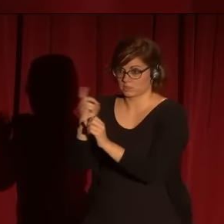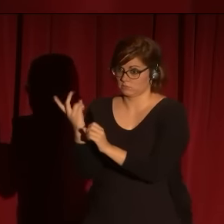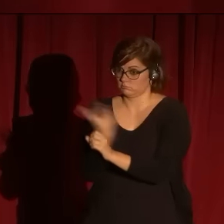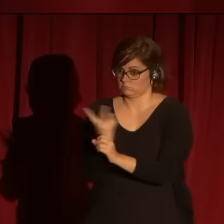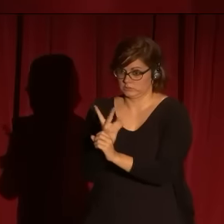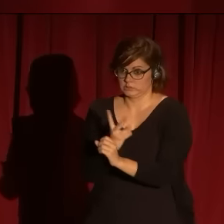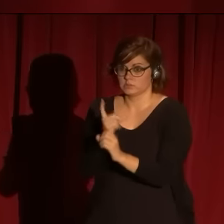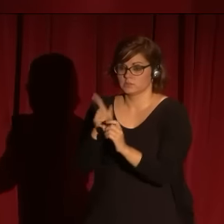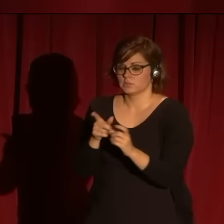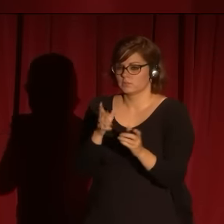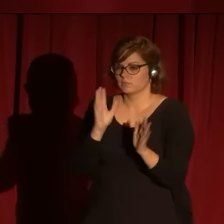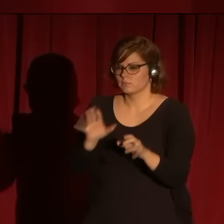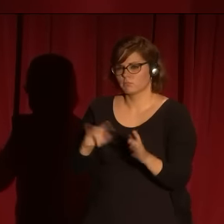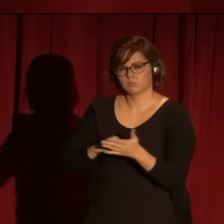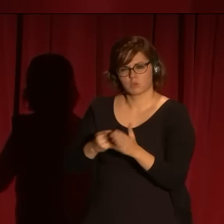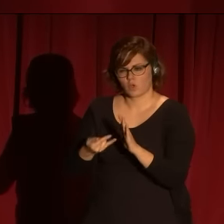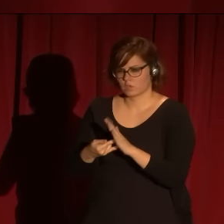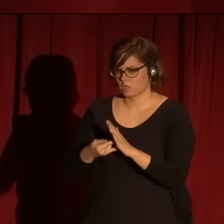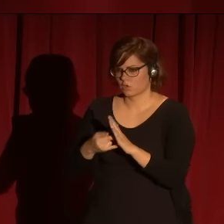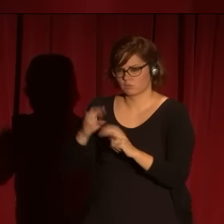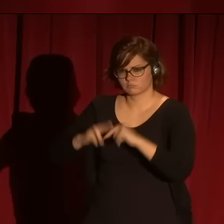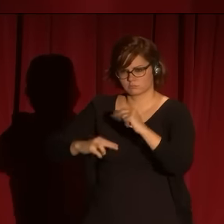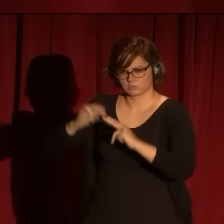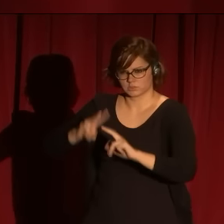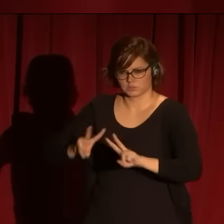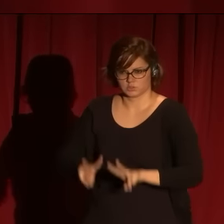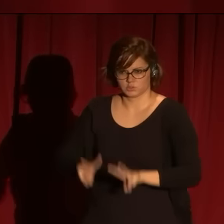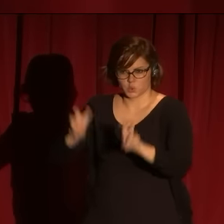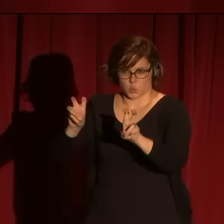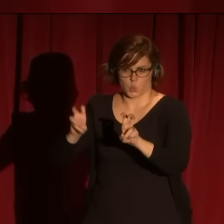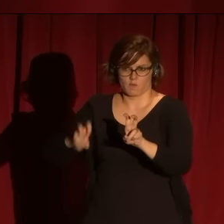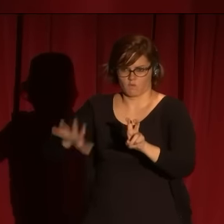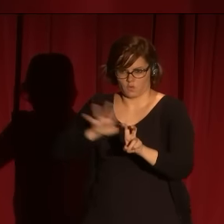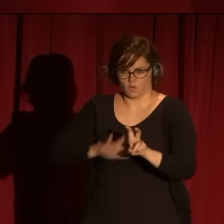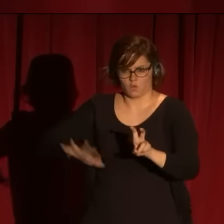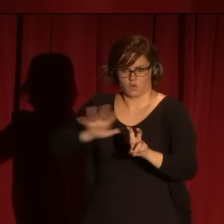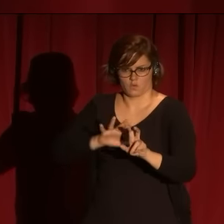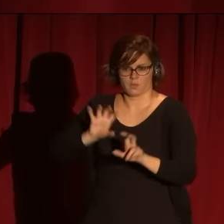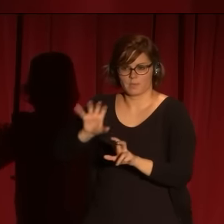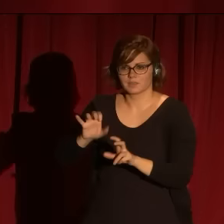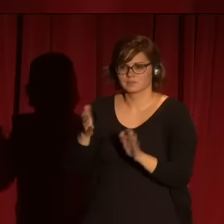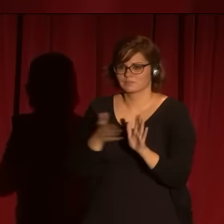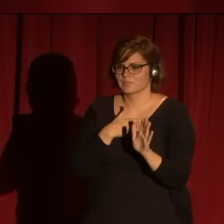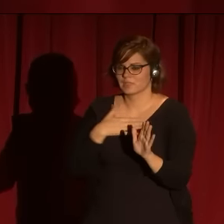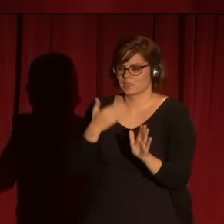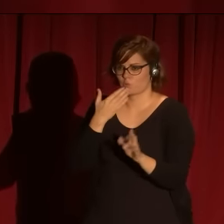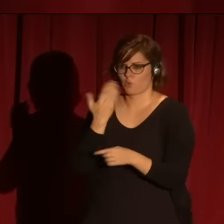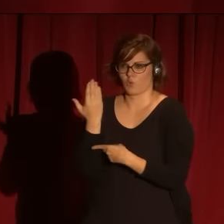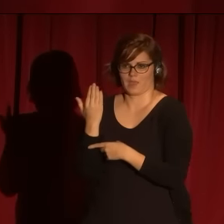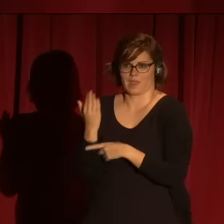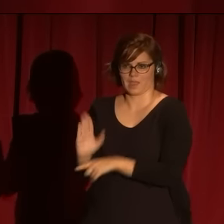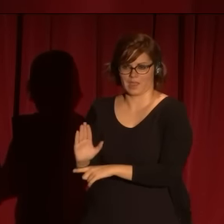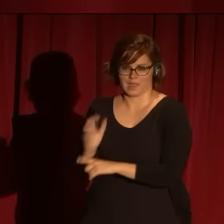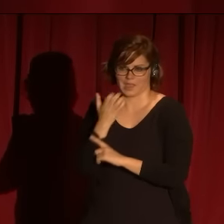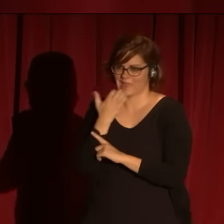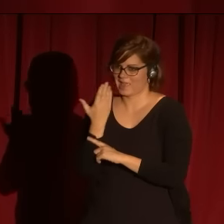ponen en marcha un gran proyecto de de reconstrucción nacional que lo que pretende deshacer de punta de lanza de ejemplo